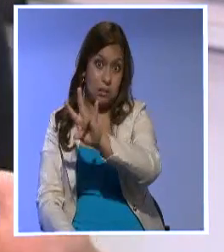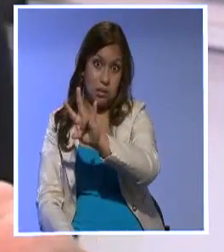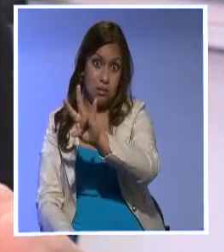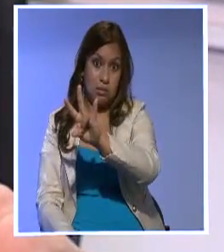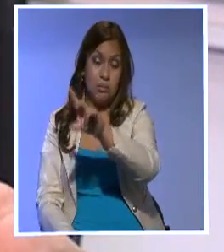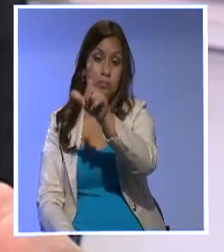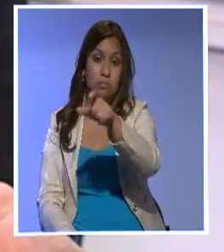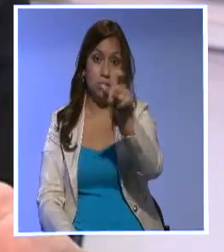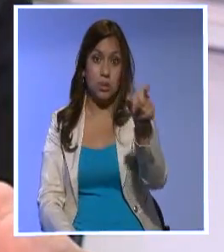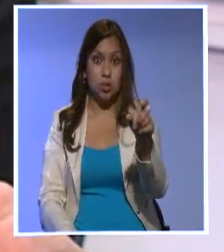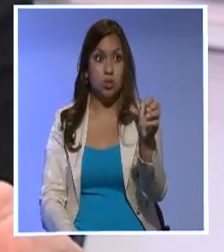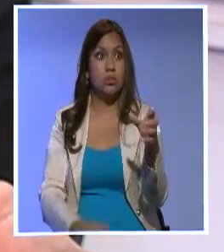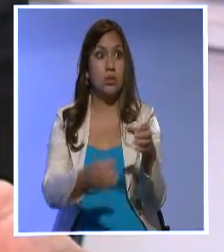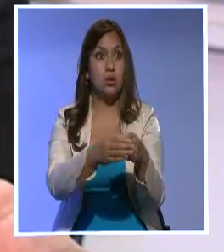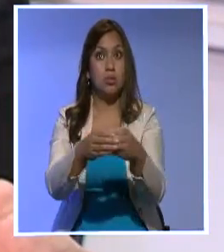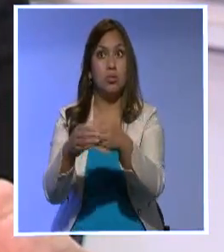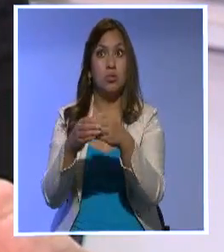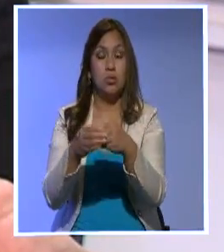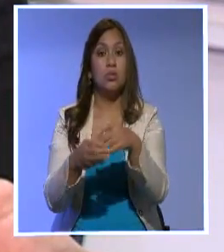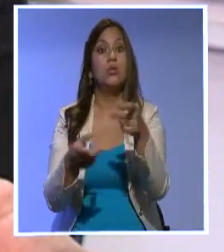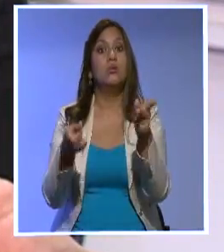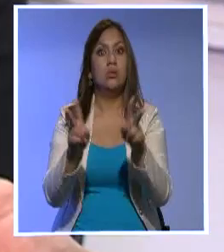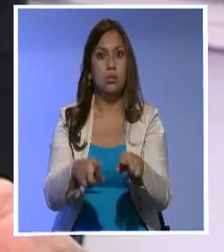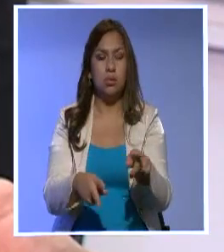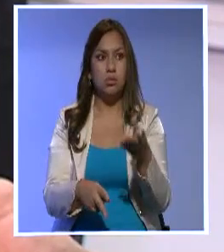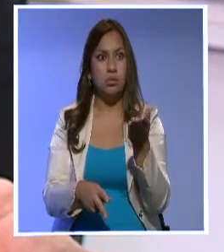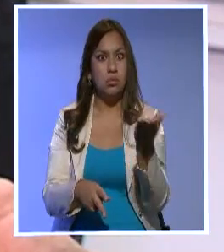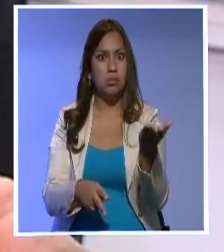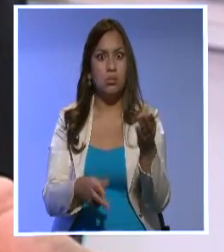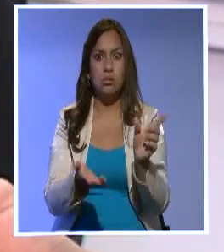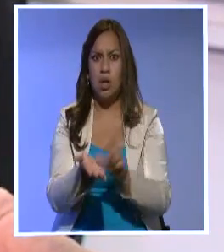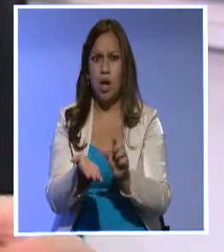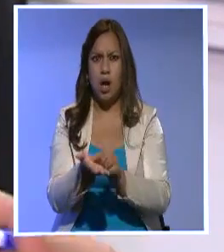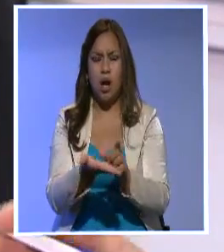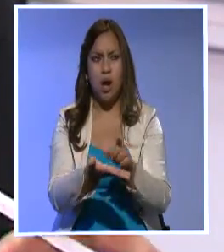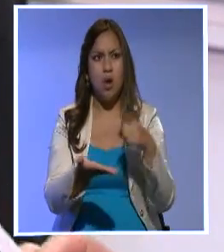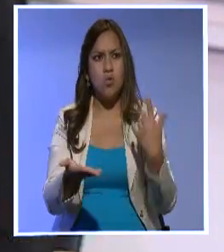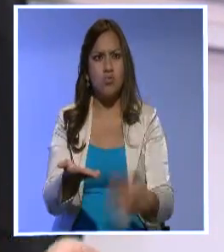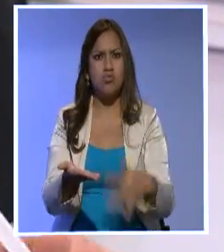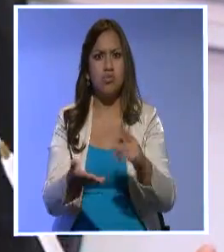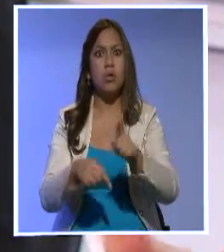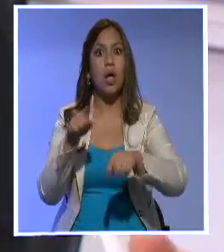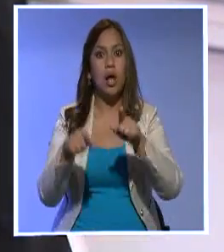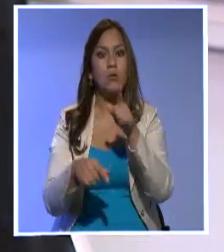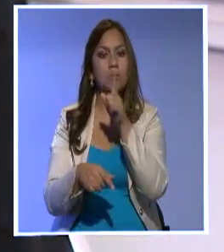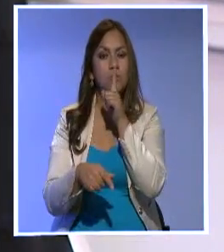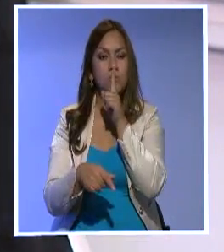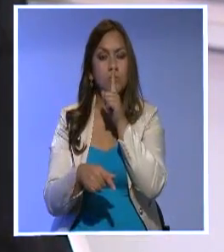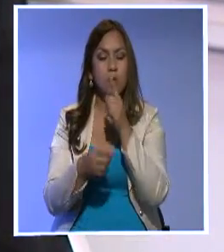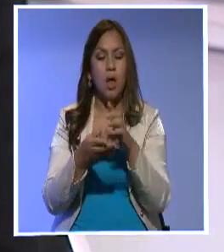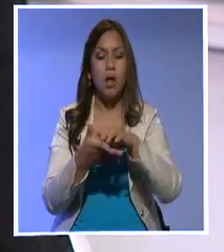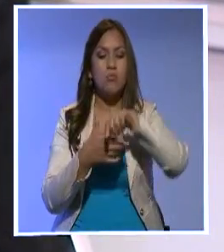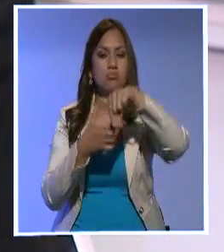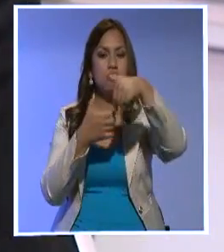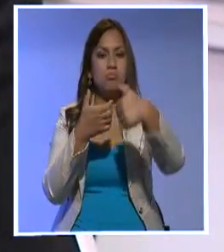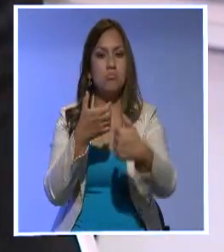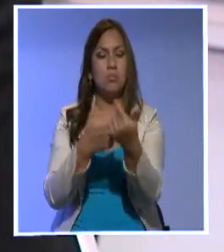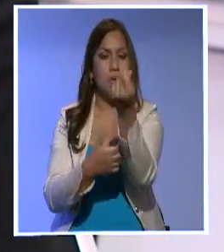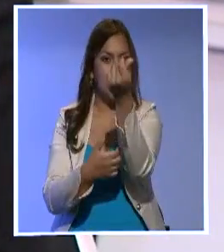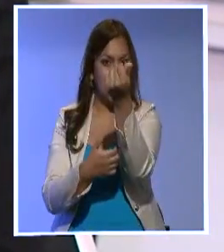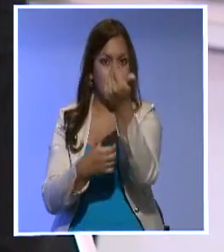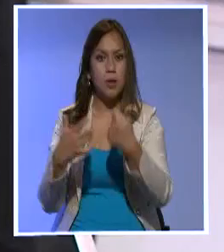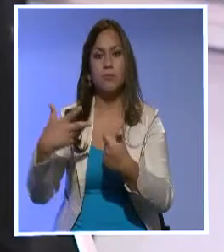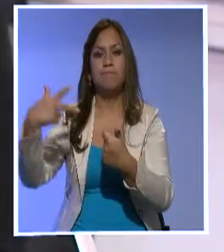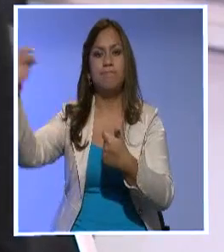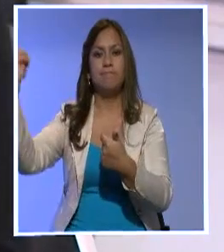desde una locura realmente lo que pudo identificarse a través de los paraísos fiscales de dinero que ha salido realmente del ecuador y del trabajo